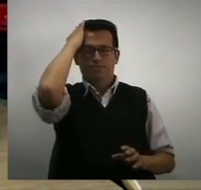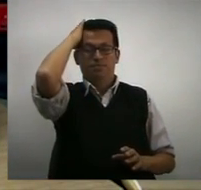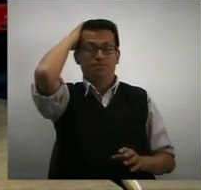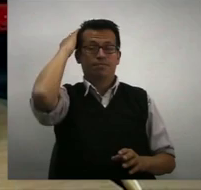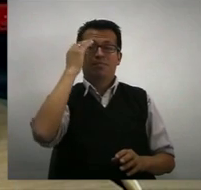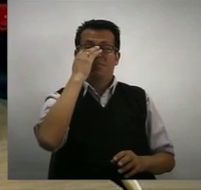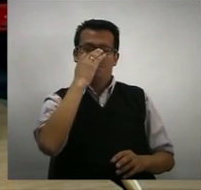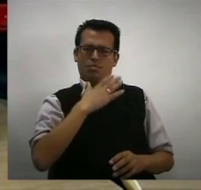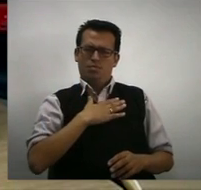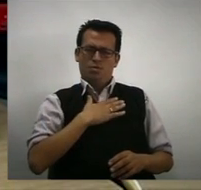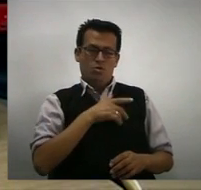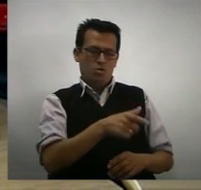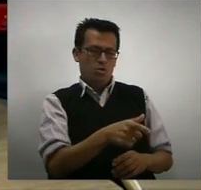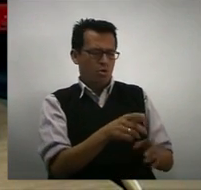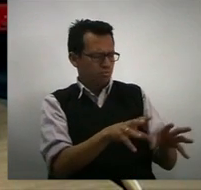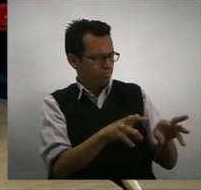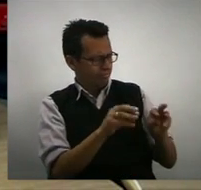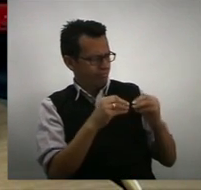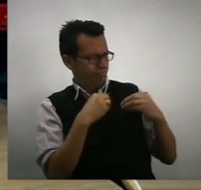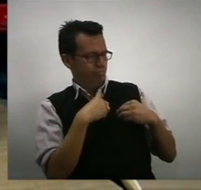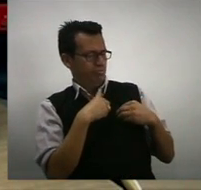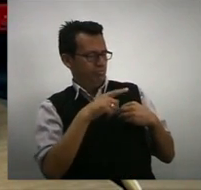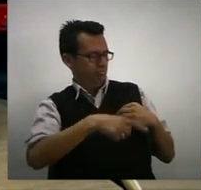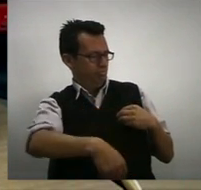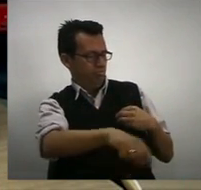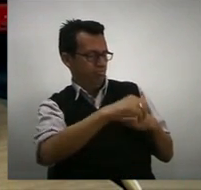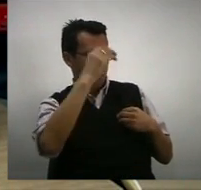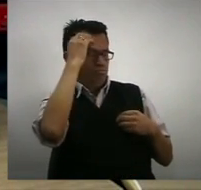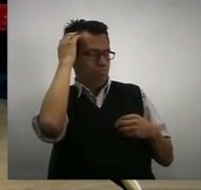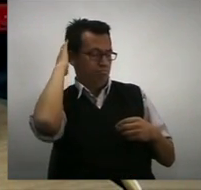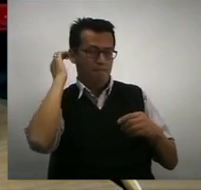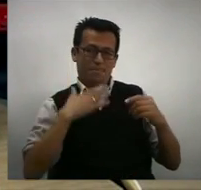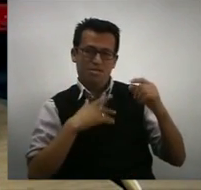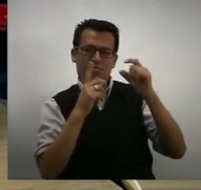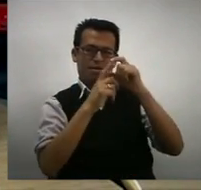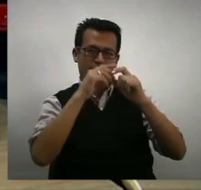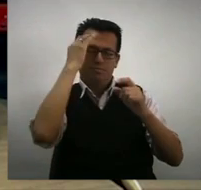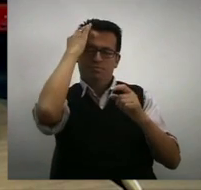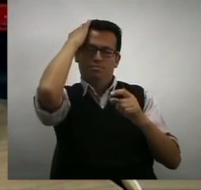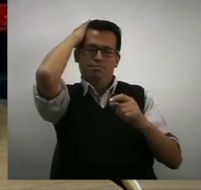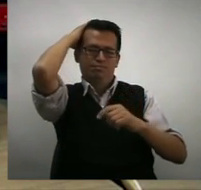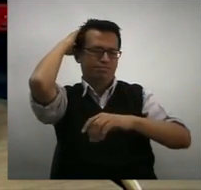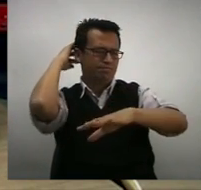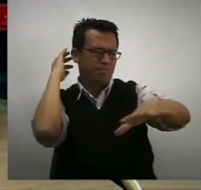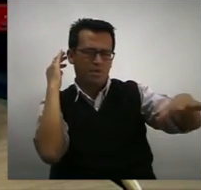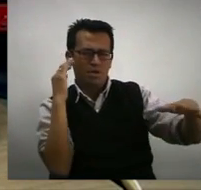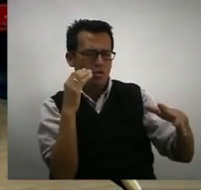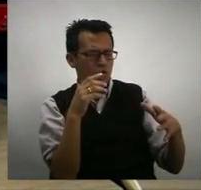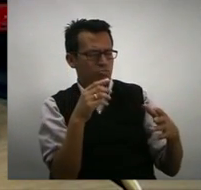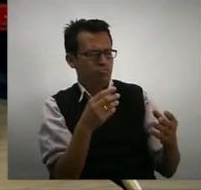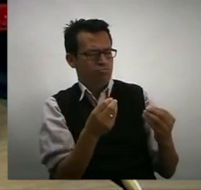Apresuraré a silenciar el secreto que despierta mis palabras, inmiscuir mi presencia en la llanura continua de un desvelo trágico y sombreado